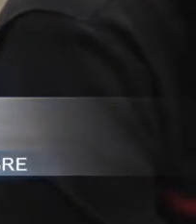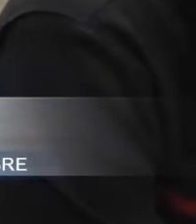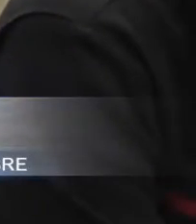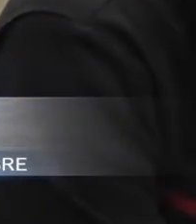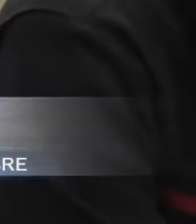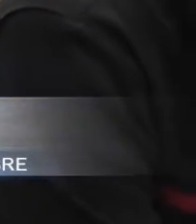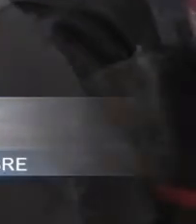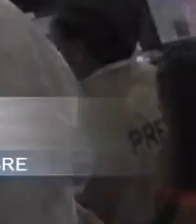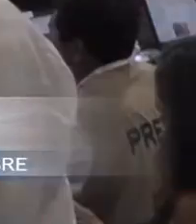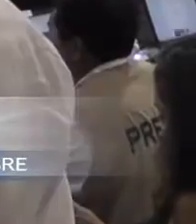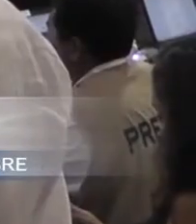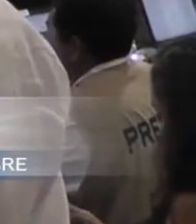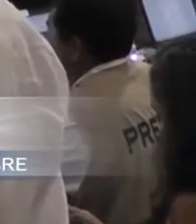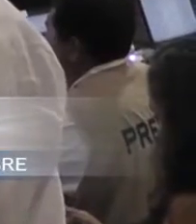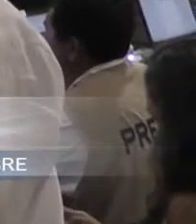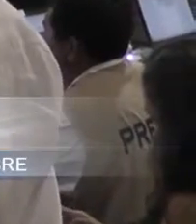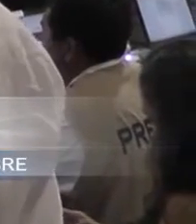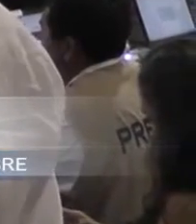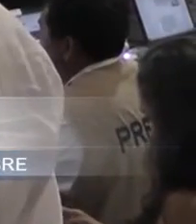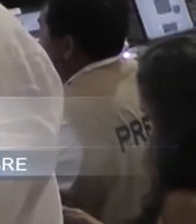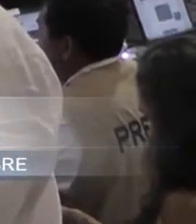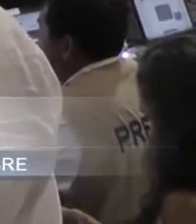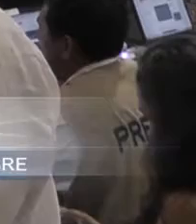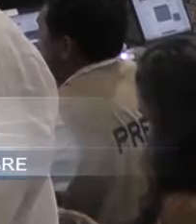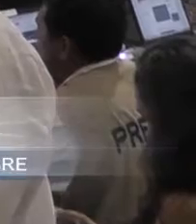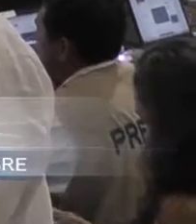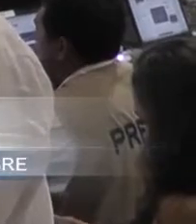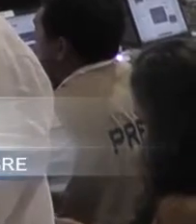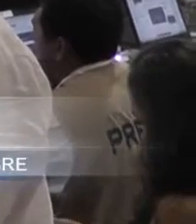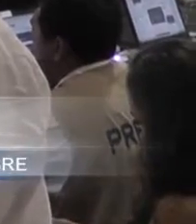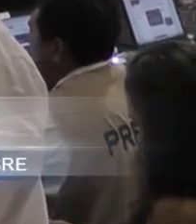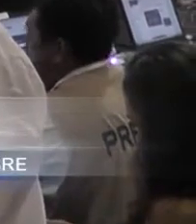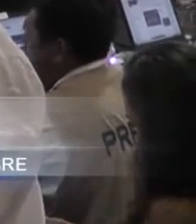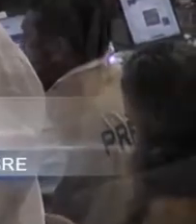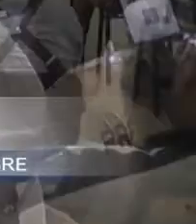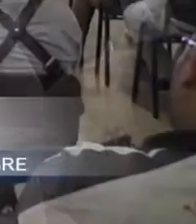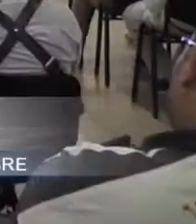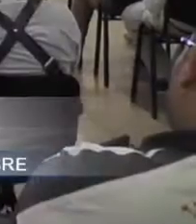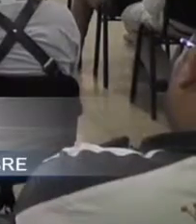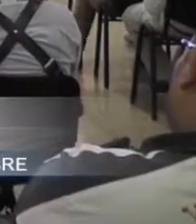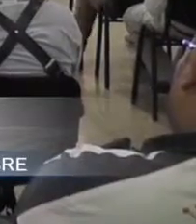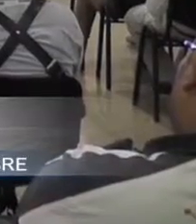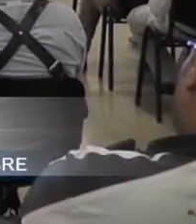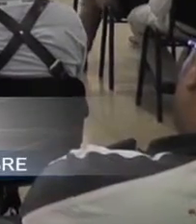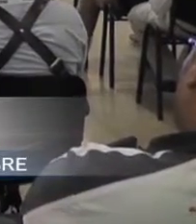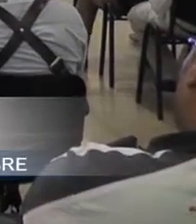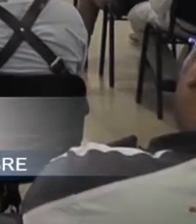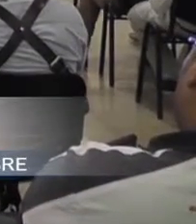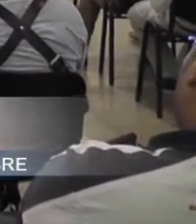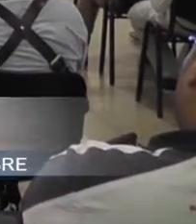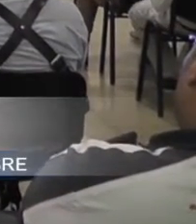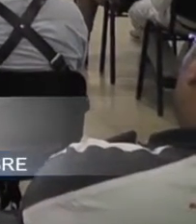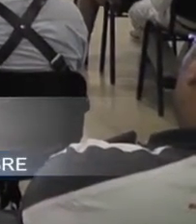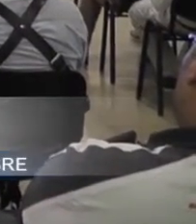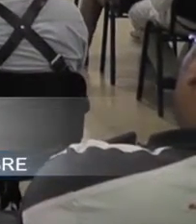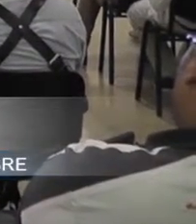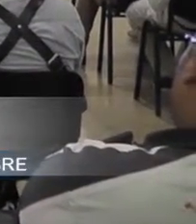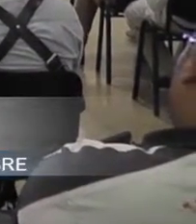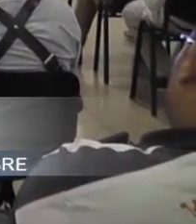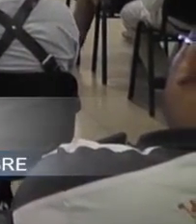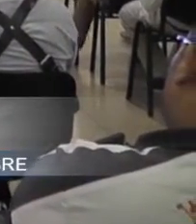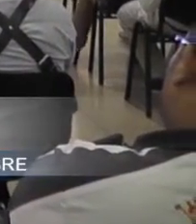debate alcanzó 12.94 puntos de rating, con lo que se cumplió con el objetivo de maximizar la audiencia del